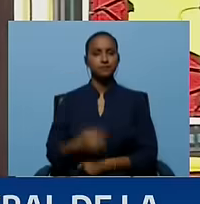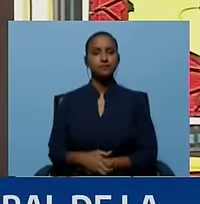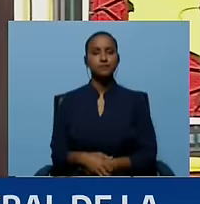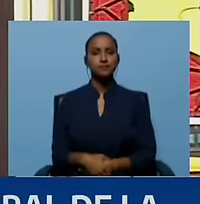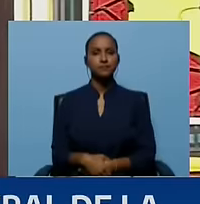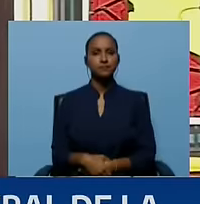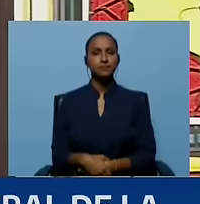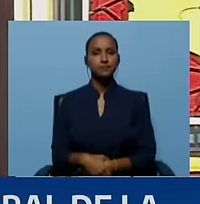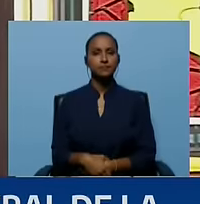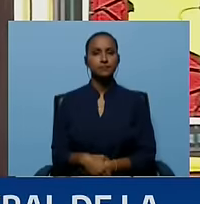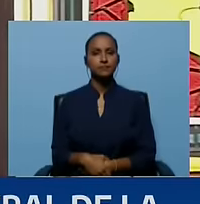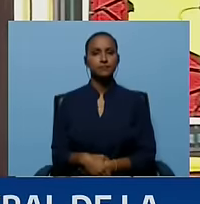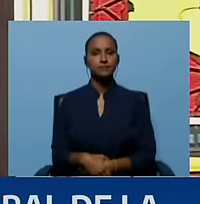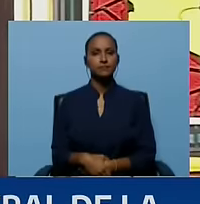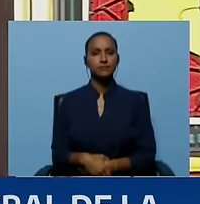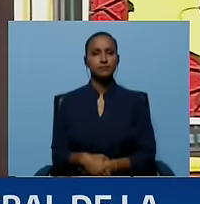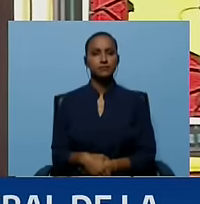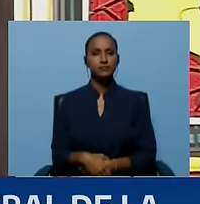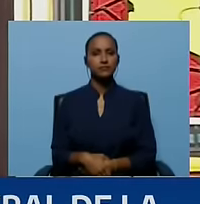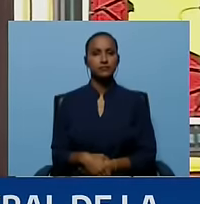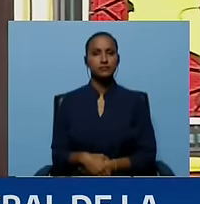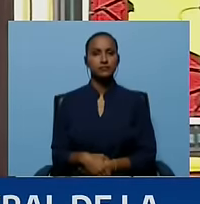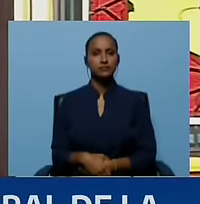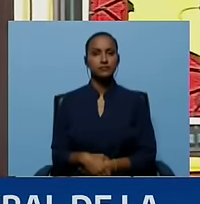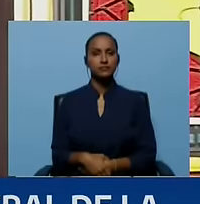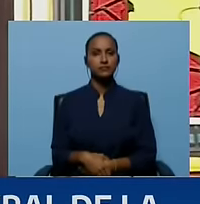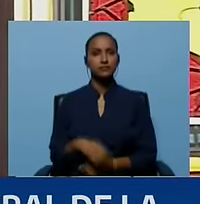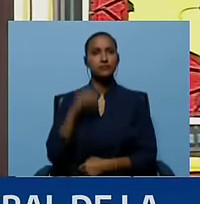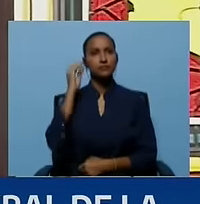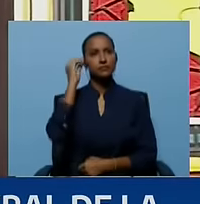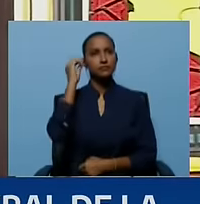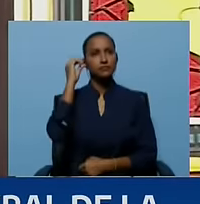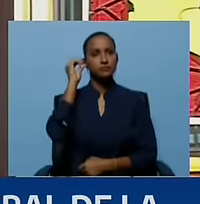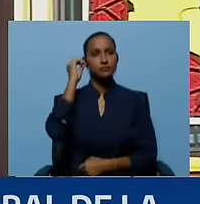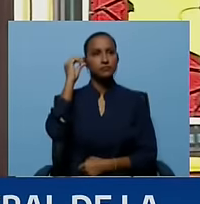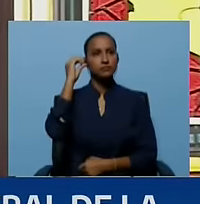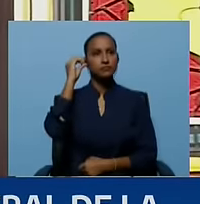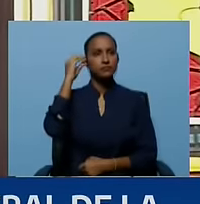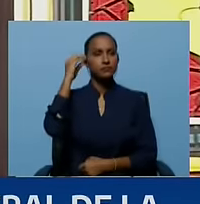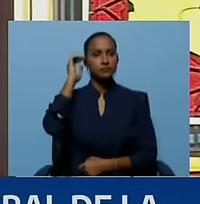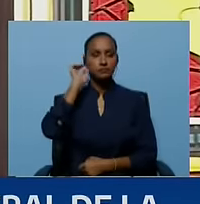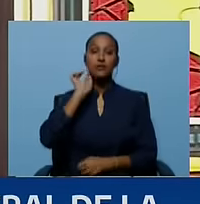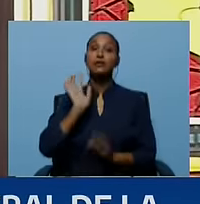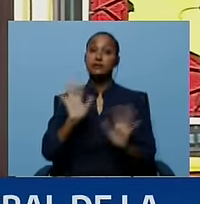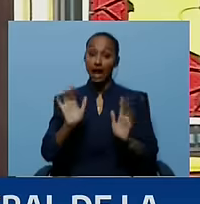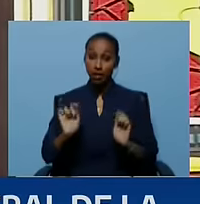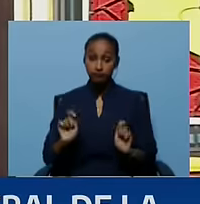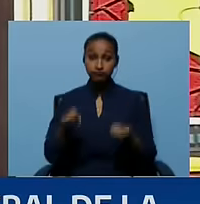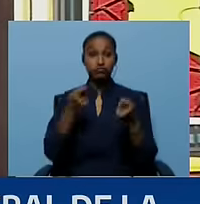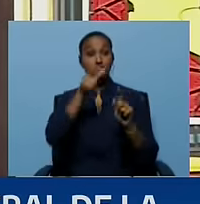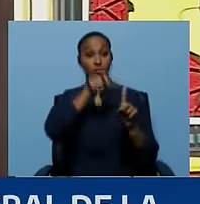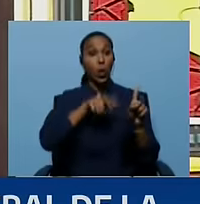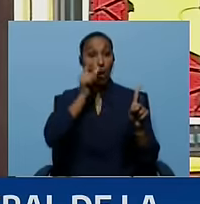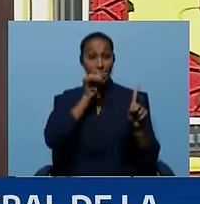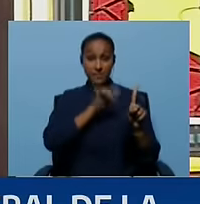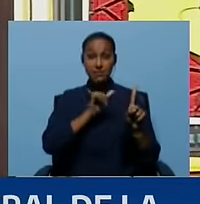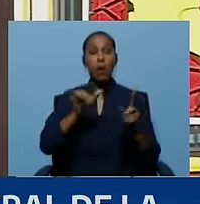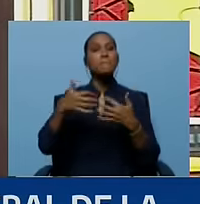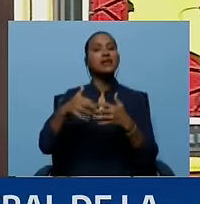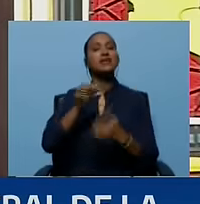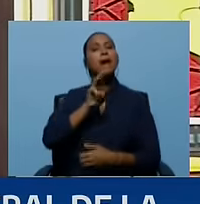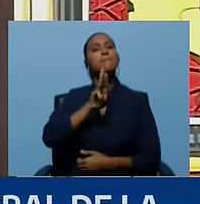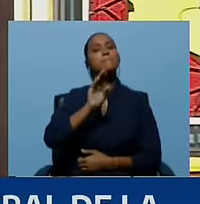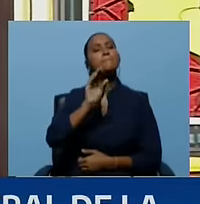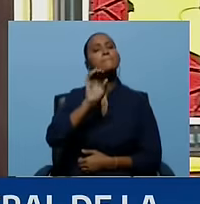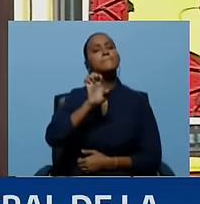Ya recuperó Pequibem, ya apuntaló